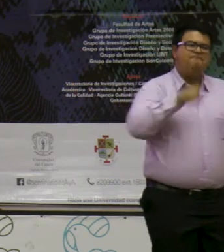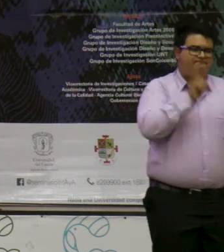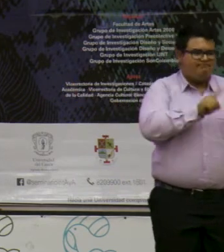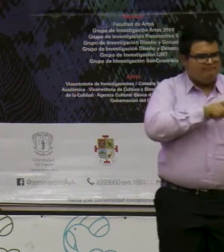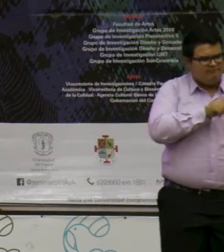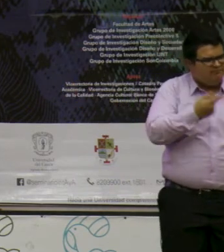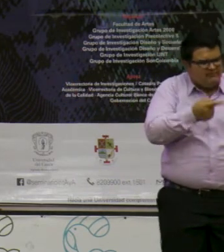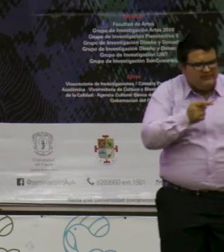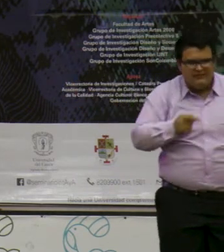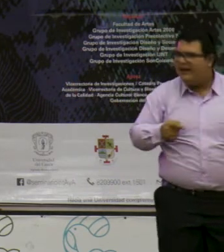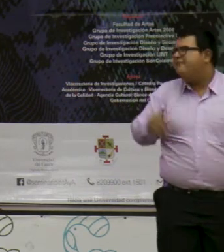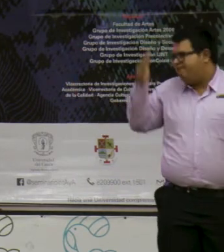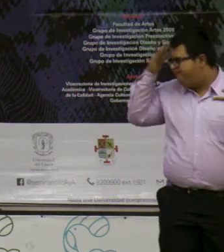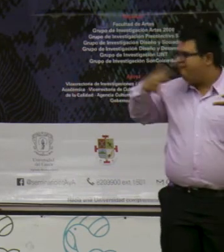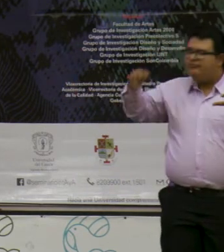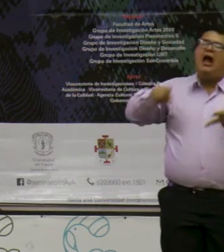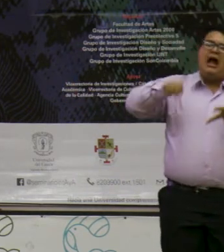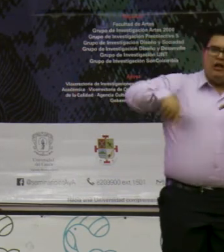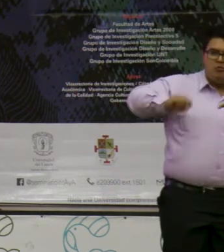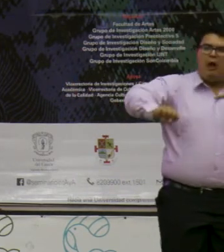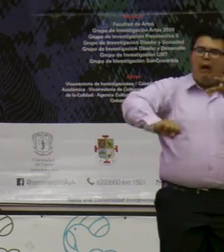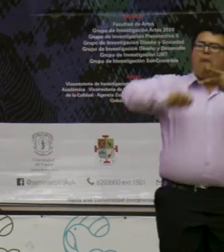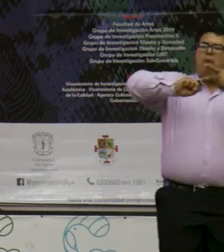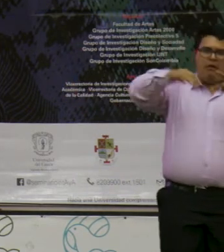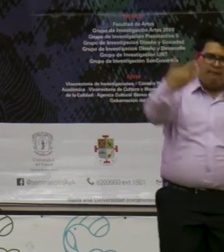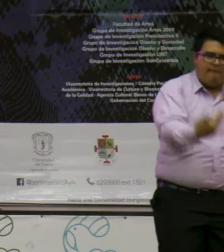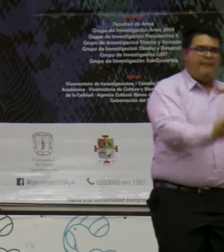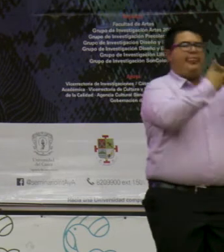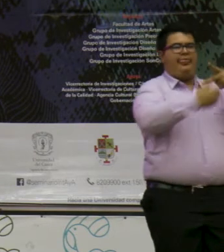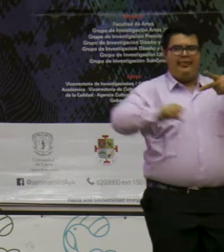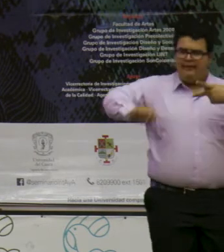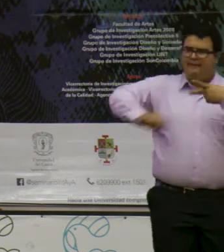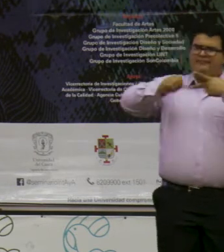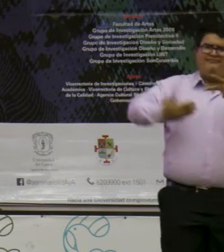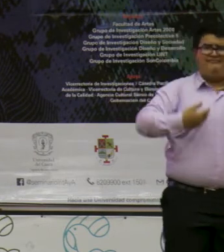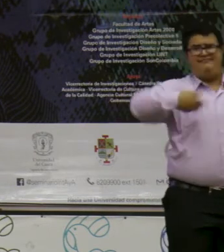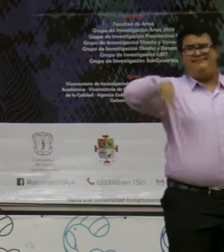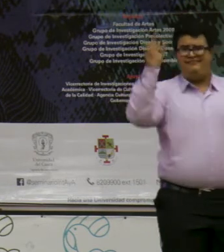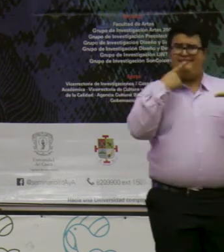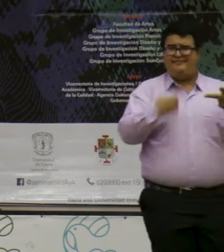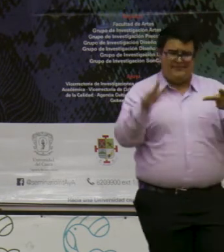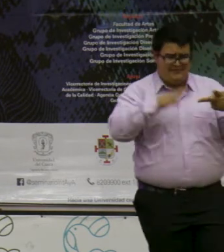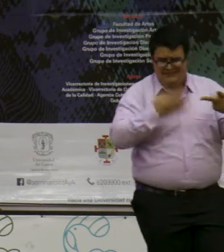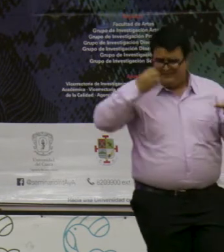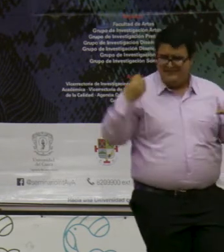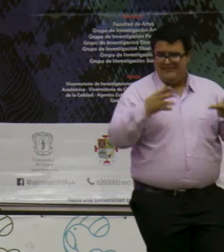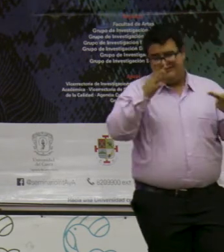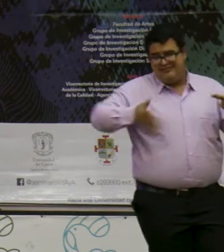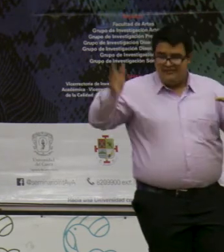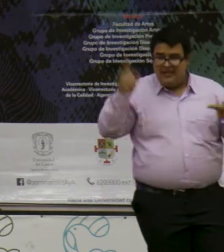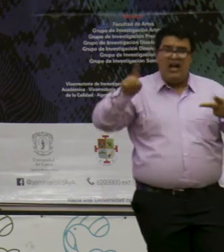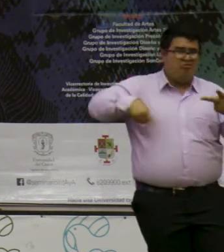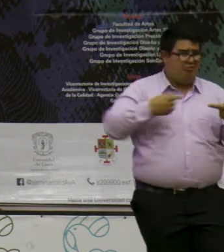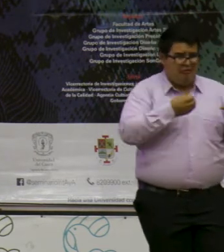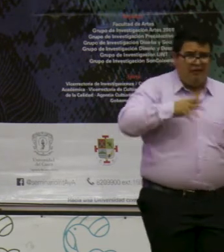tiene fans y detractores radicales que consideran esto es la pendejada más grande que se han podido inventar, y otra gente que dice pues